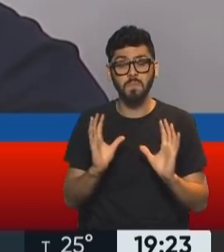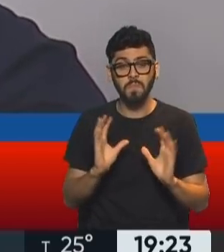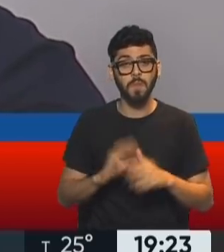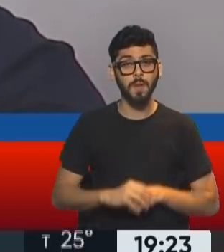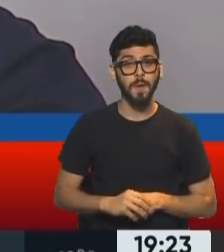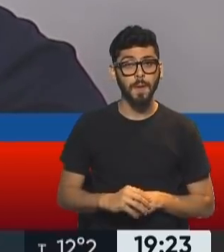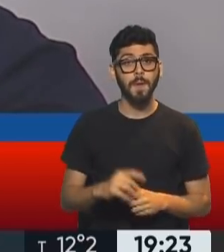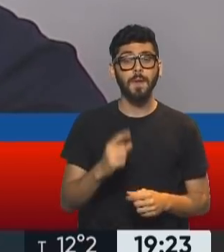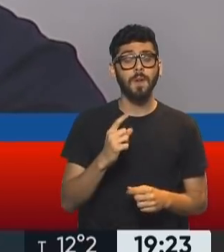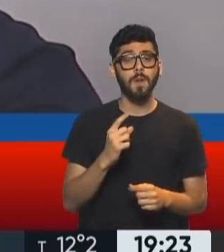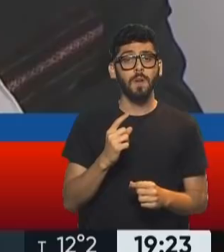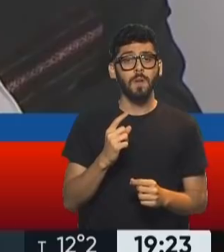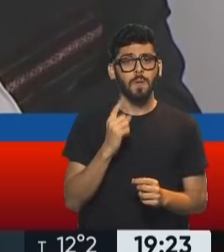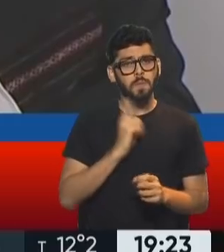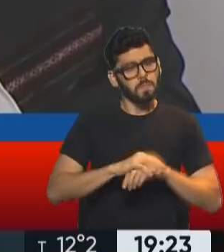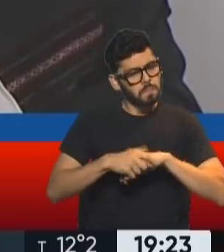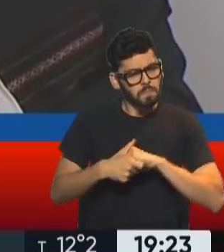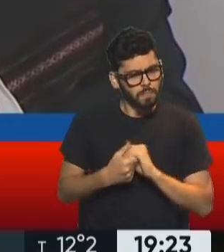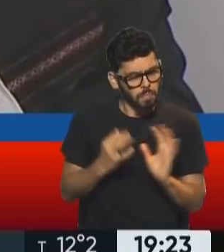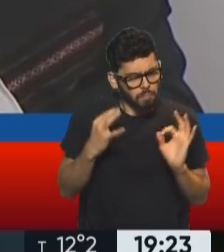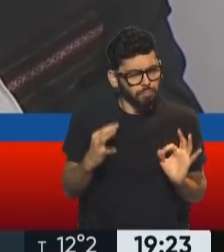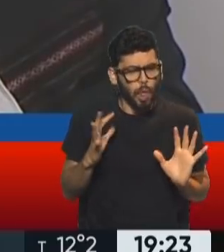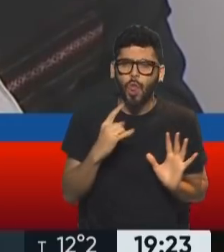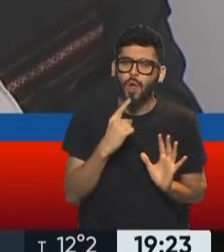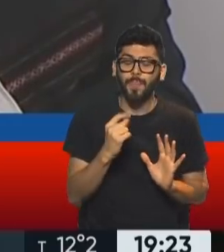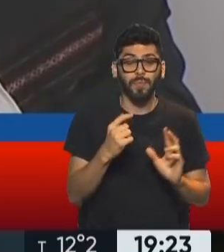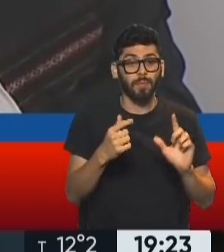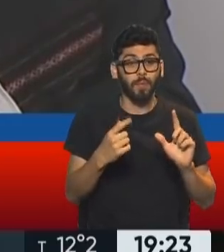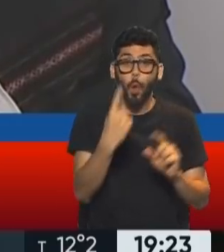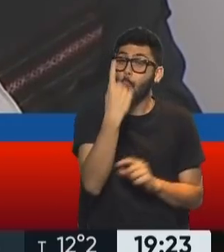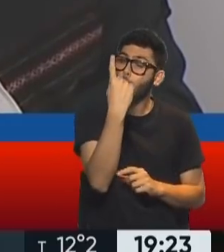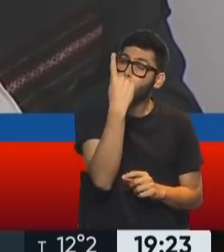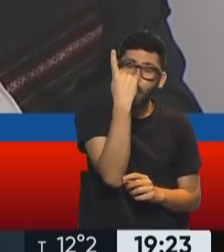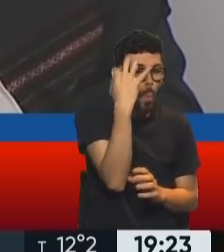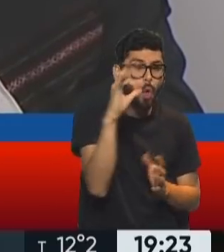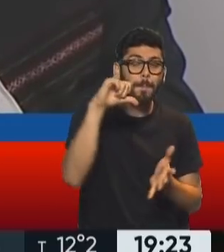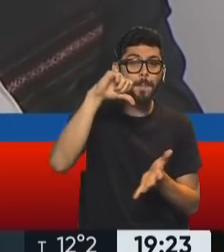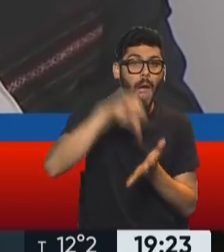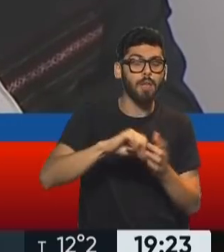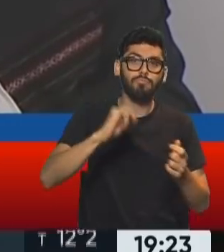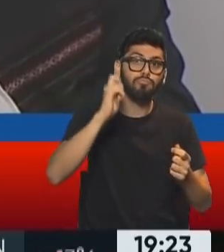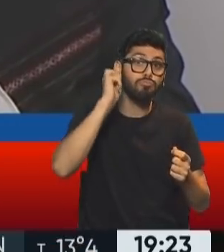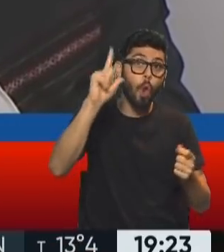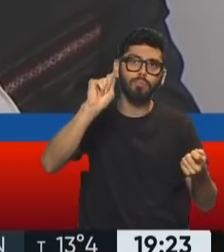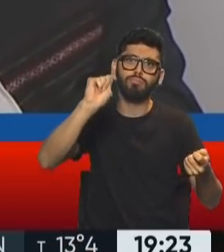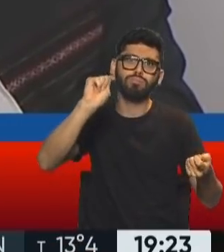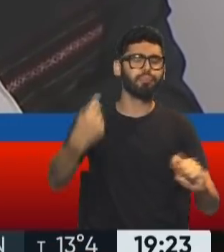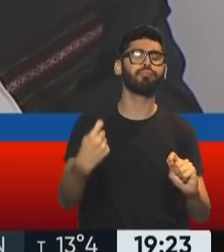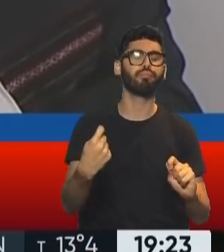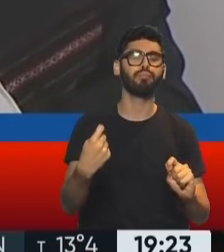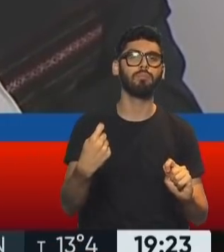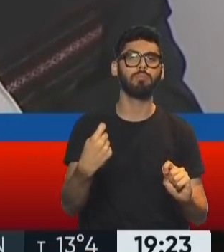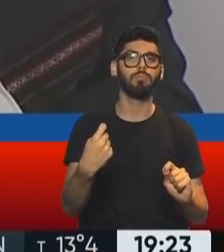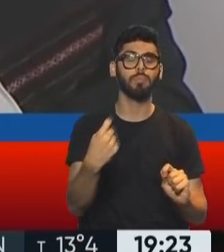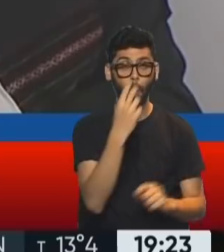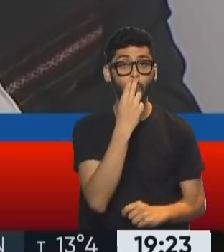y que decía, el único país en todo ese tiempo que cambió realmente fue Bolivia.